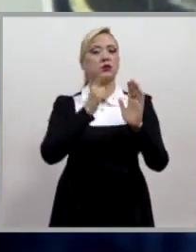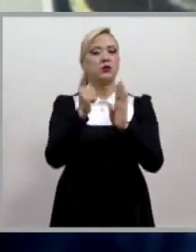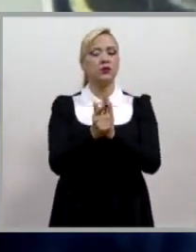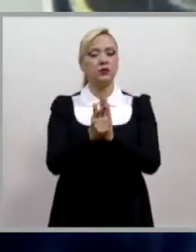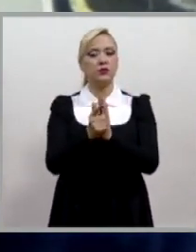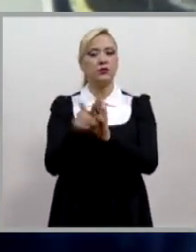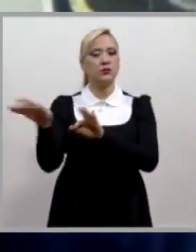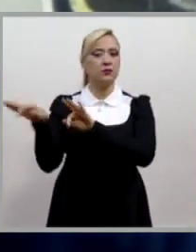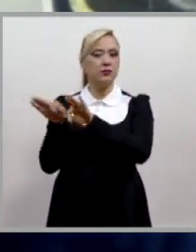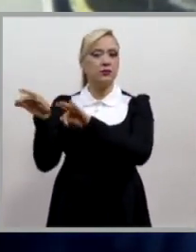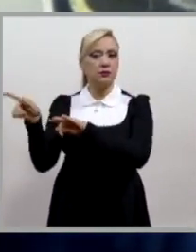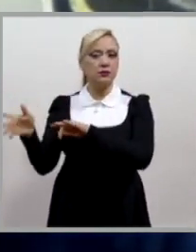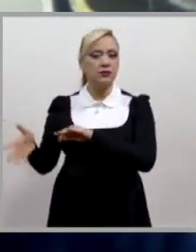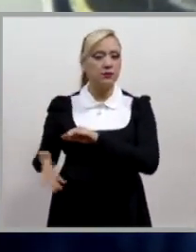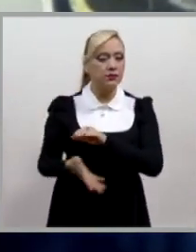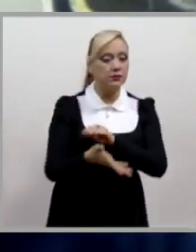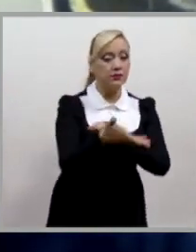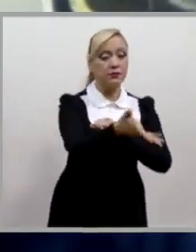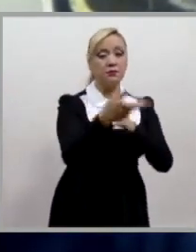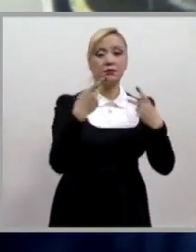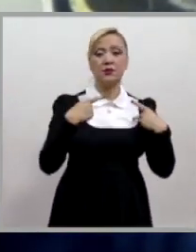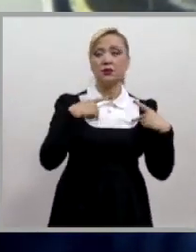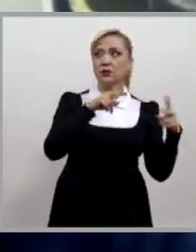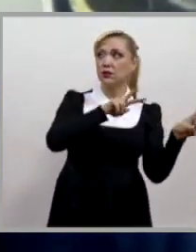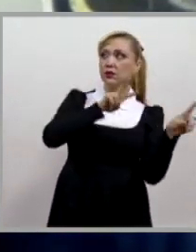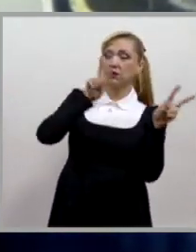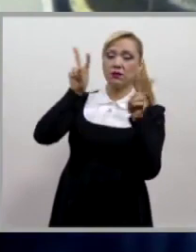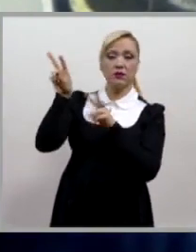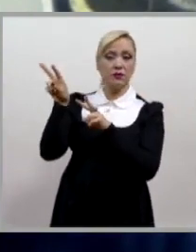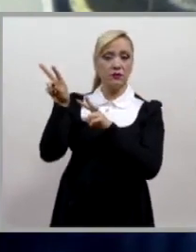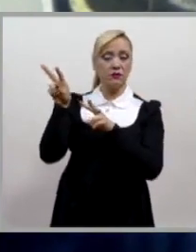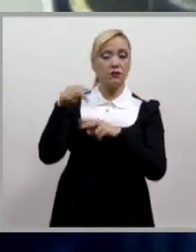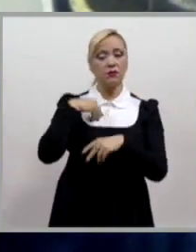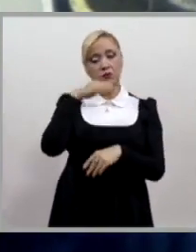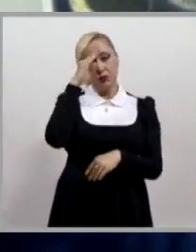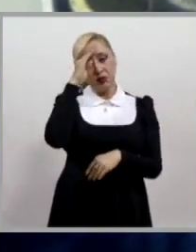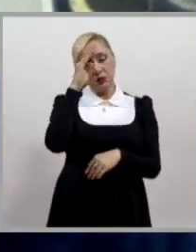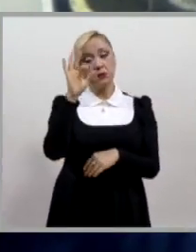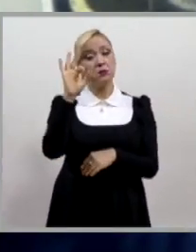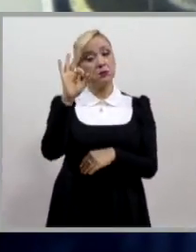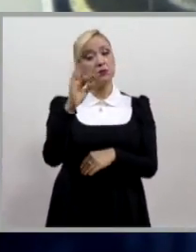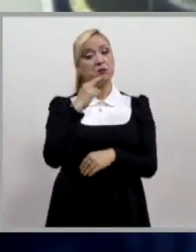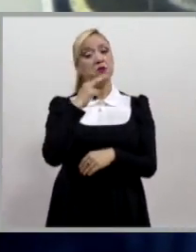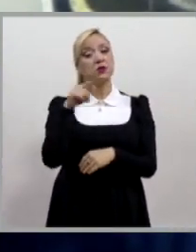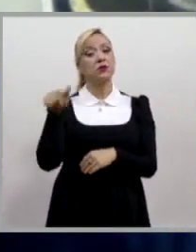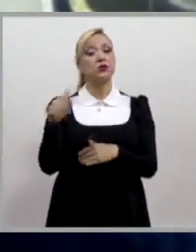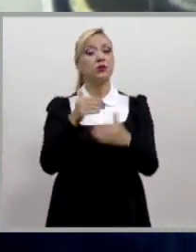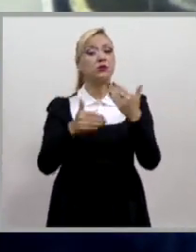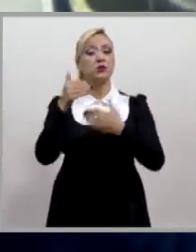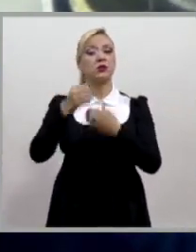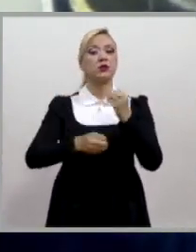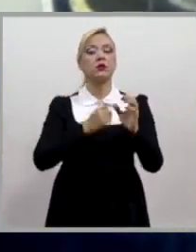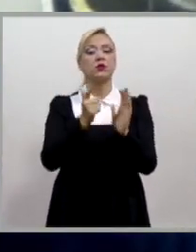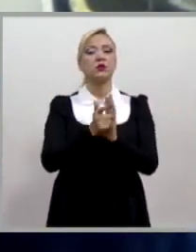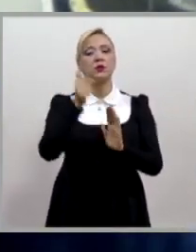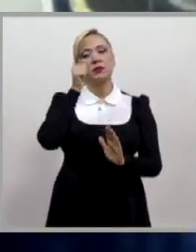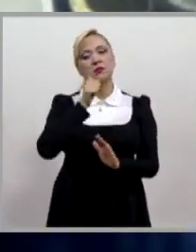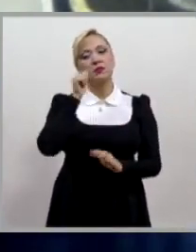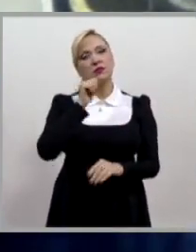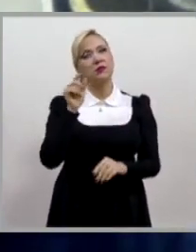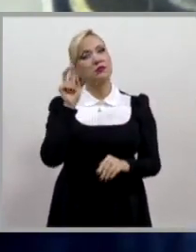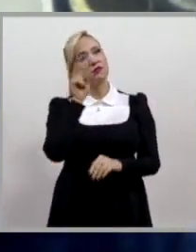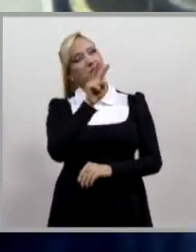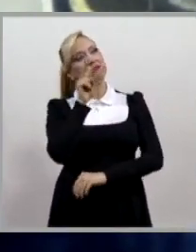a la población en general. Me parece que un gran avance que se ha hecho es que la Suprema Corte dejó de ser vista en